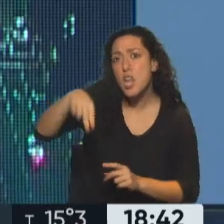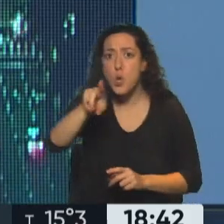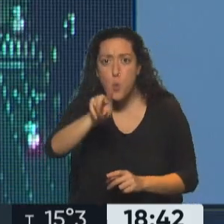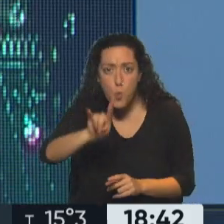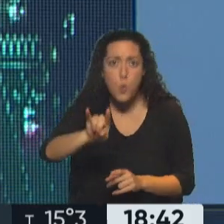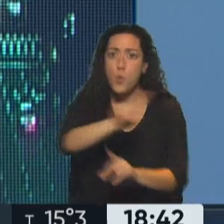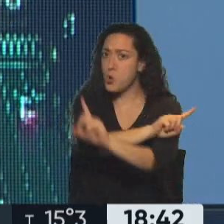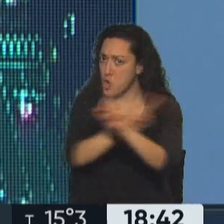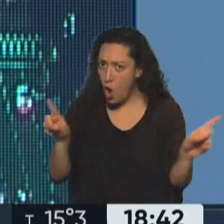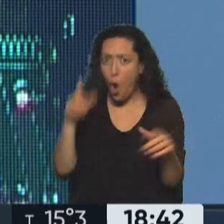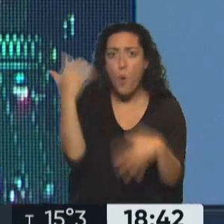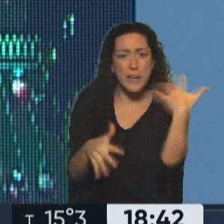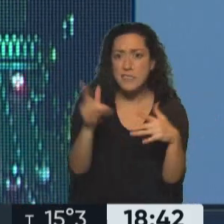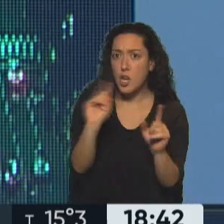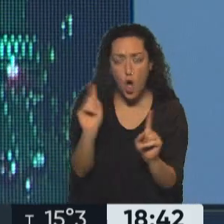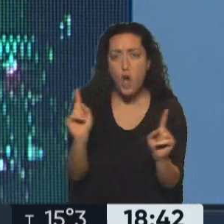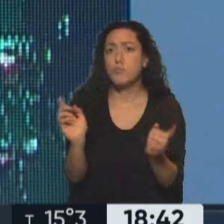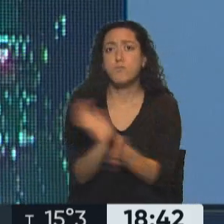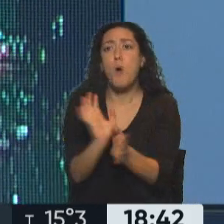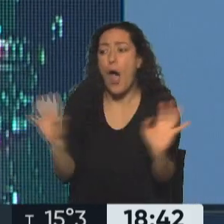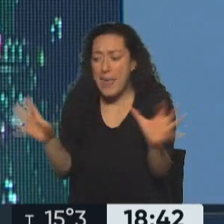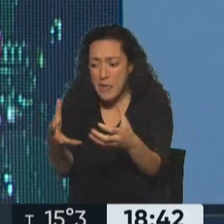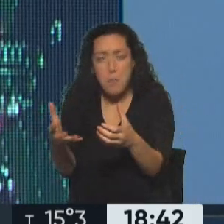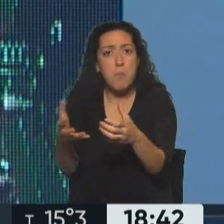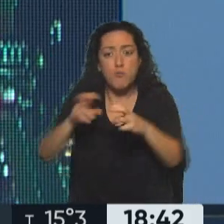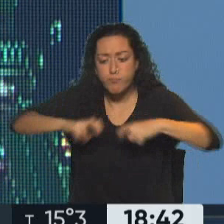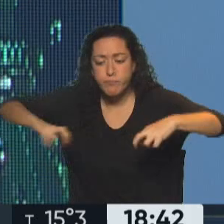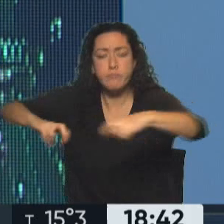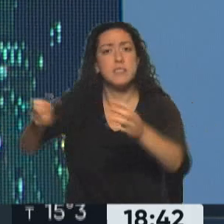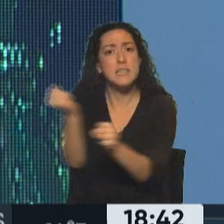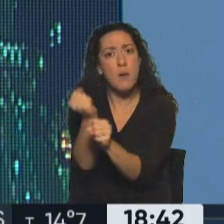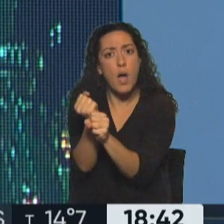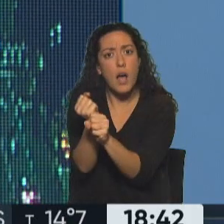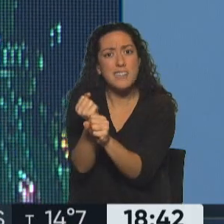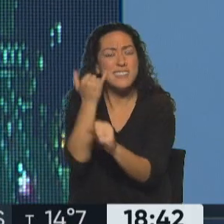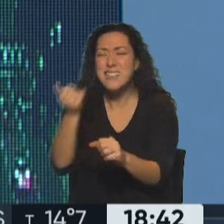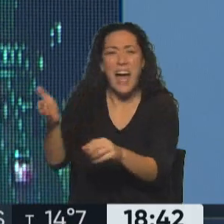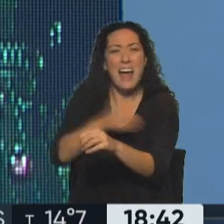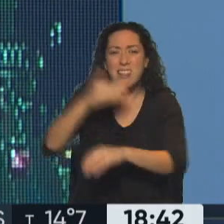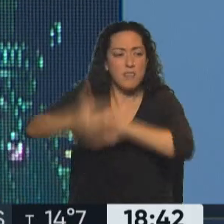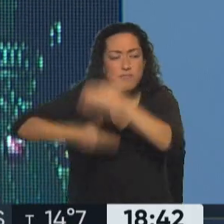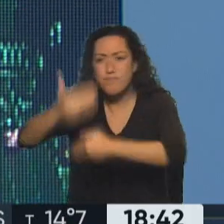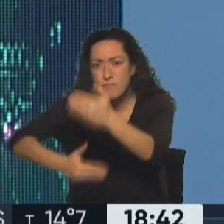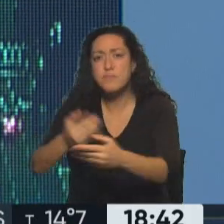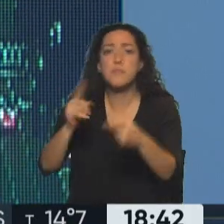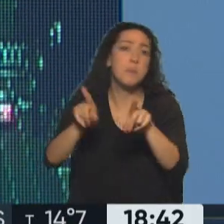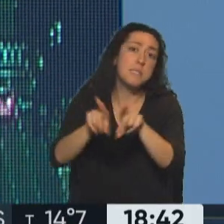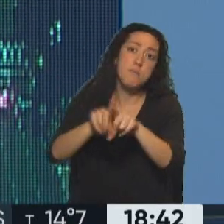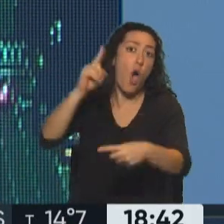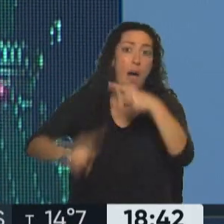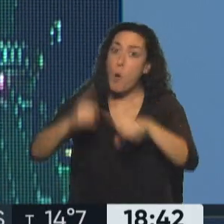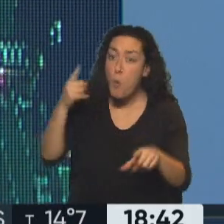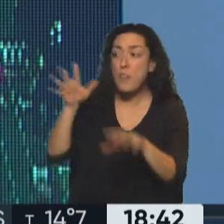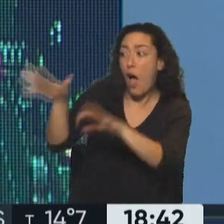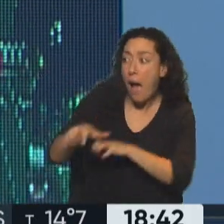conversación previa de equipos que todavía no se habían sentado, pero estaban trabajando, como por ejemplo los acuerdos que se hicieron con el agro,